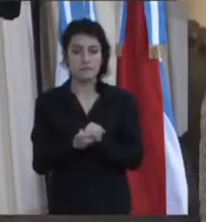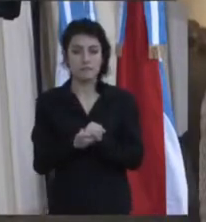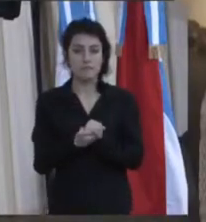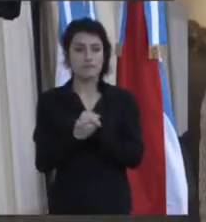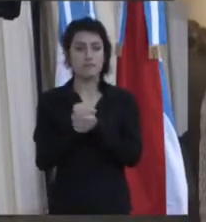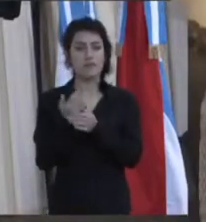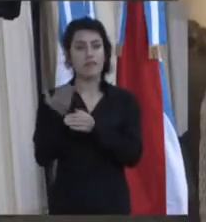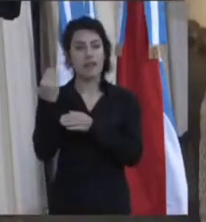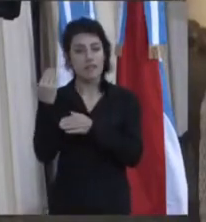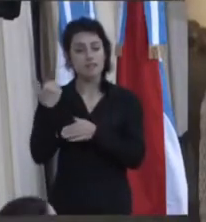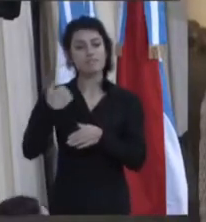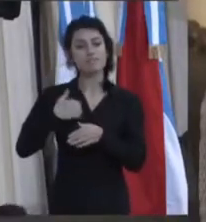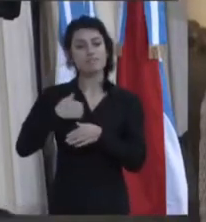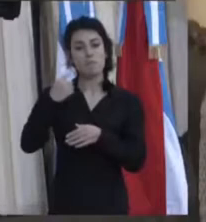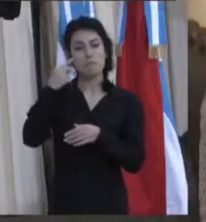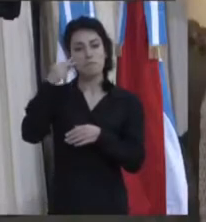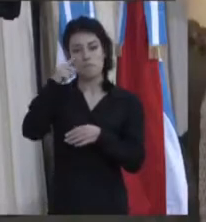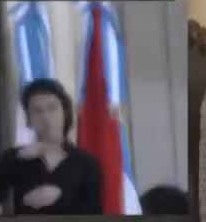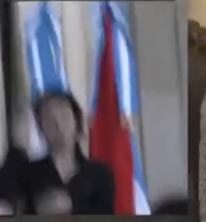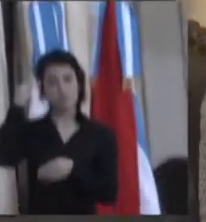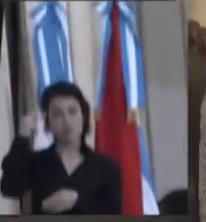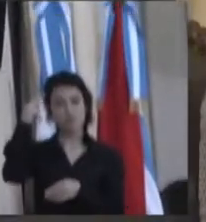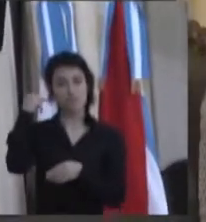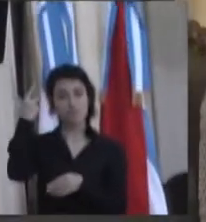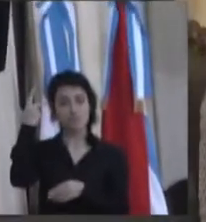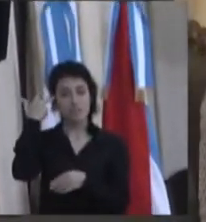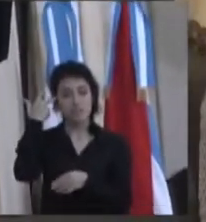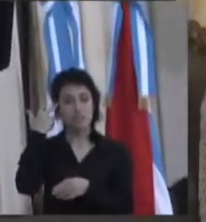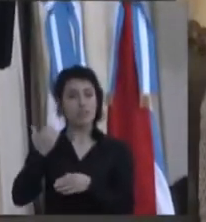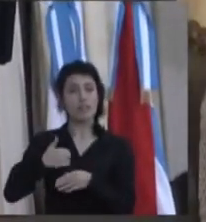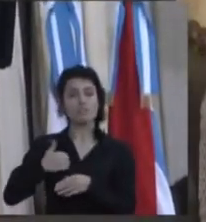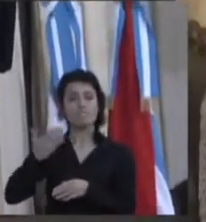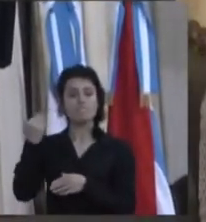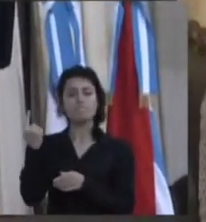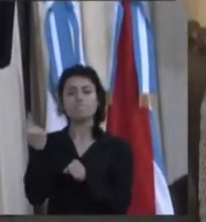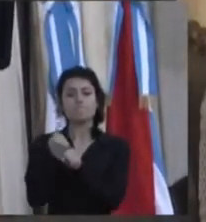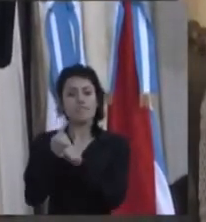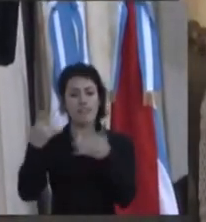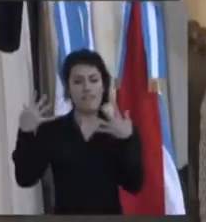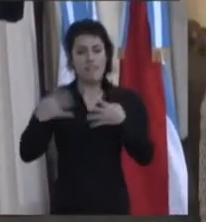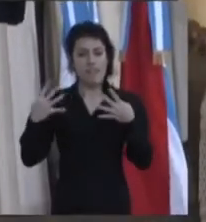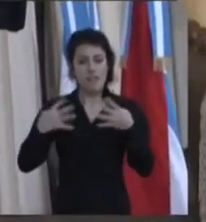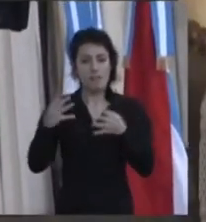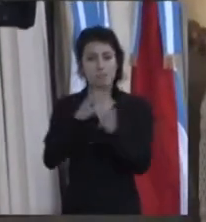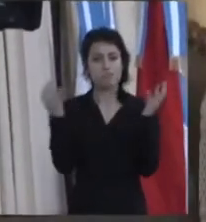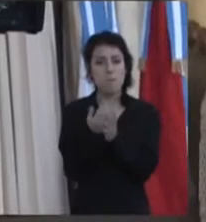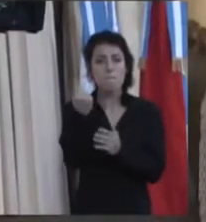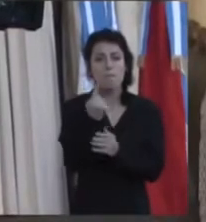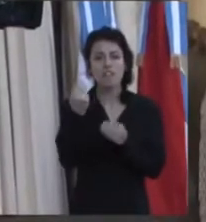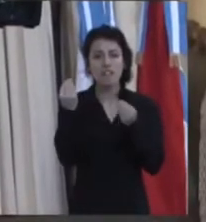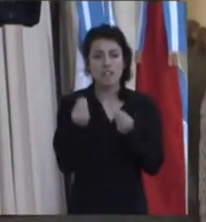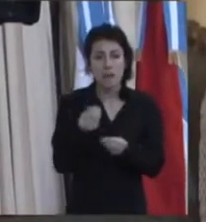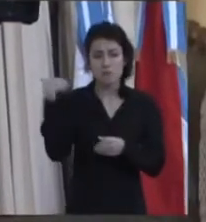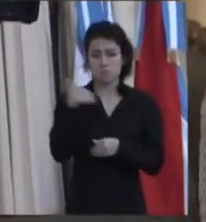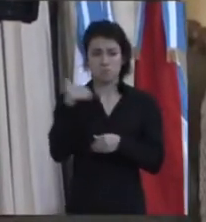veníamos de una Argentina, en 1918, una Argentina que hasta el principio de la Primera Guerra Mundial habían ingresado 5 millones de inmigrantes en